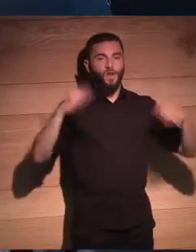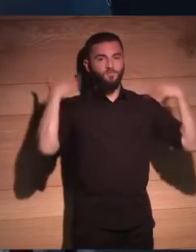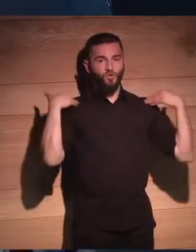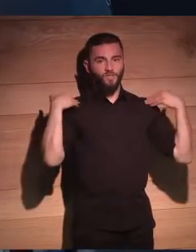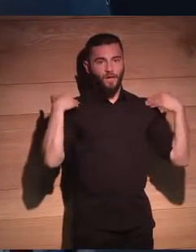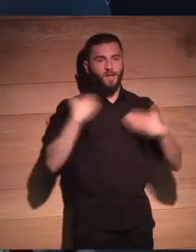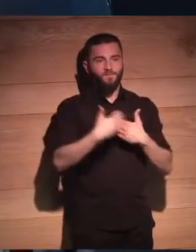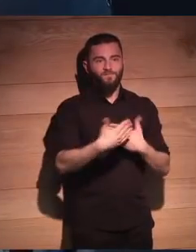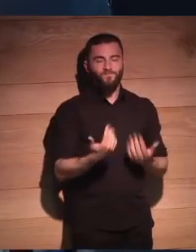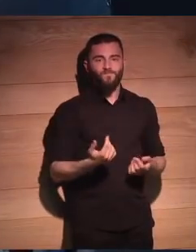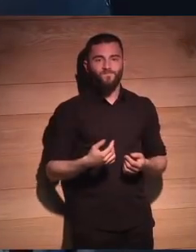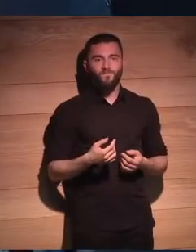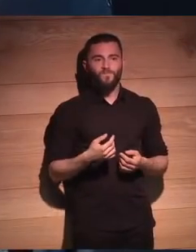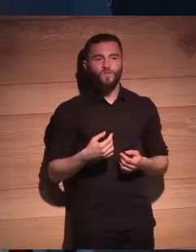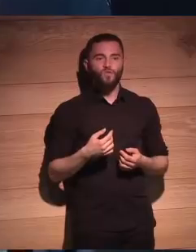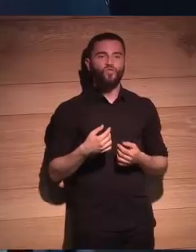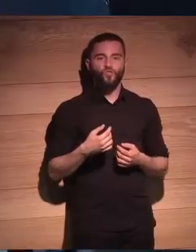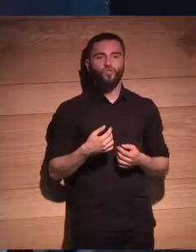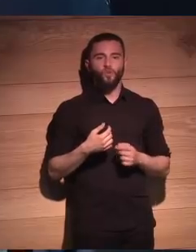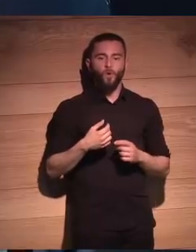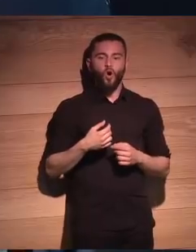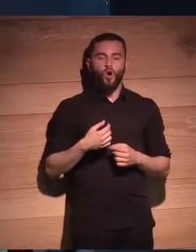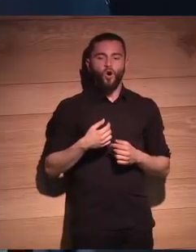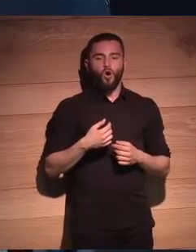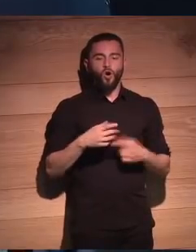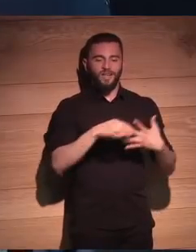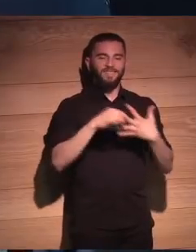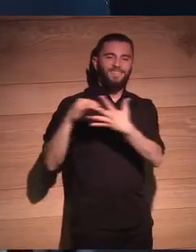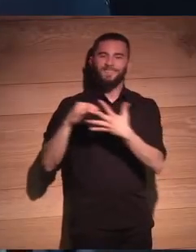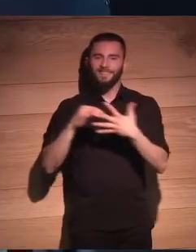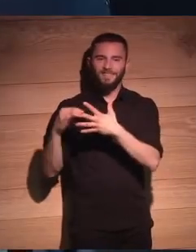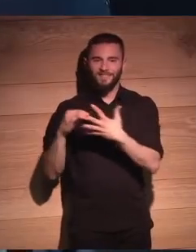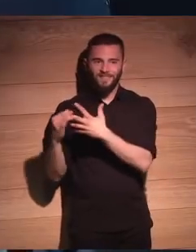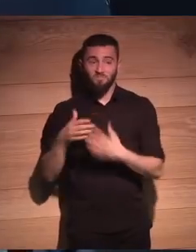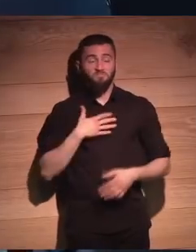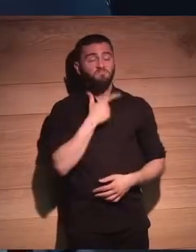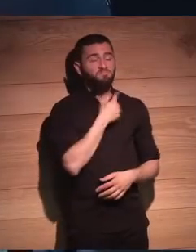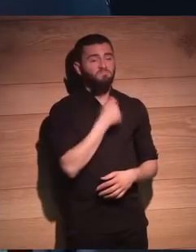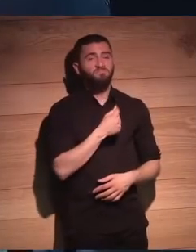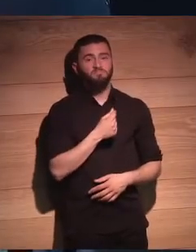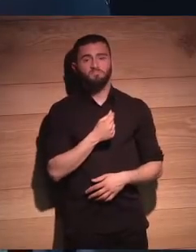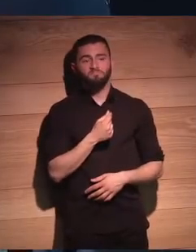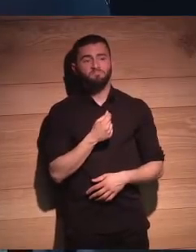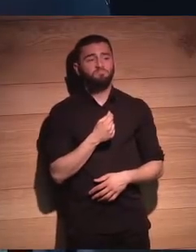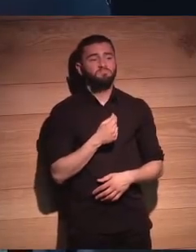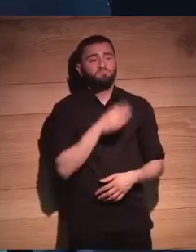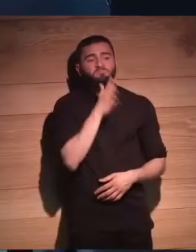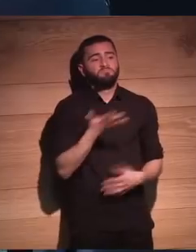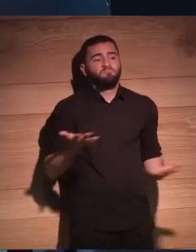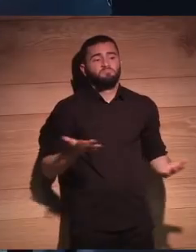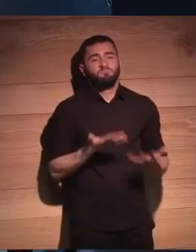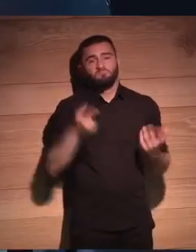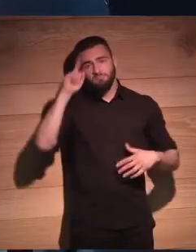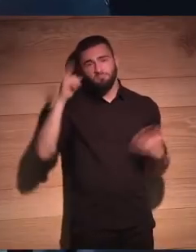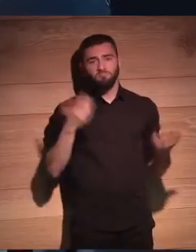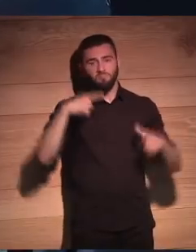los que suelen tirar del hilo un poco y no me suelen caer muy bien porque pues yo qué sé,